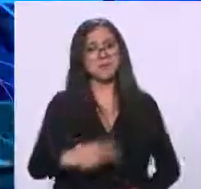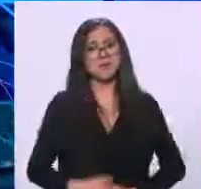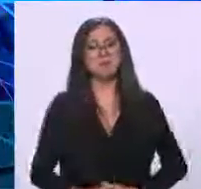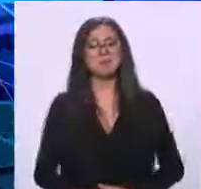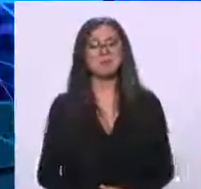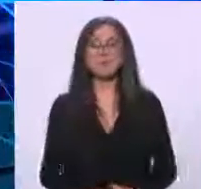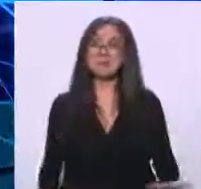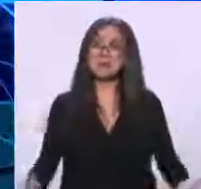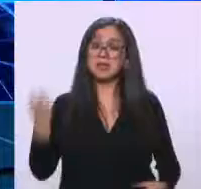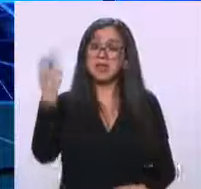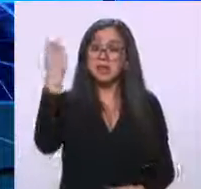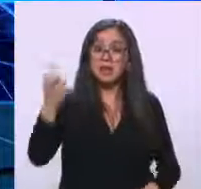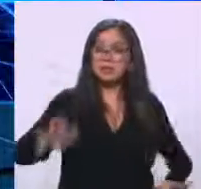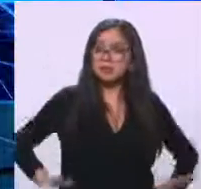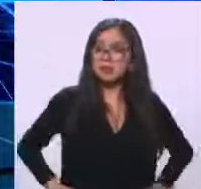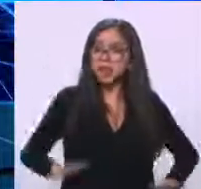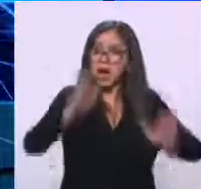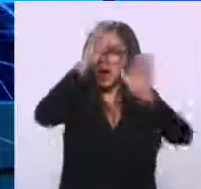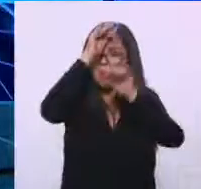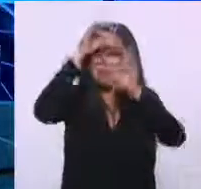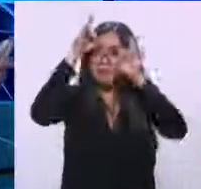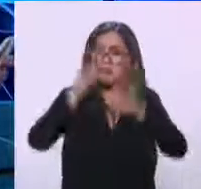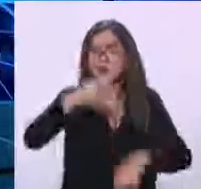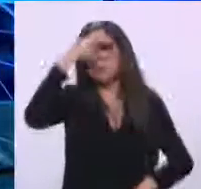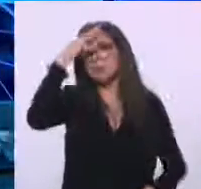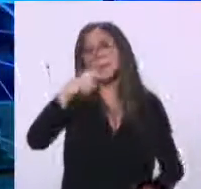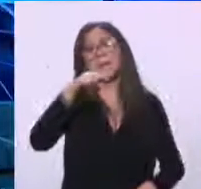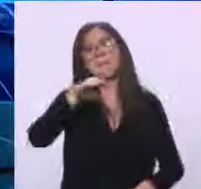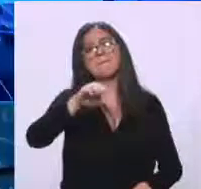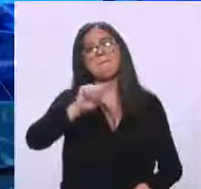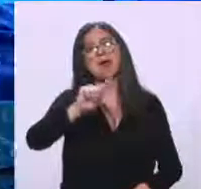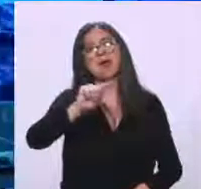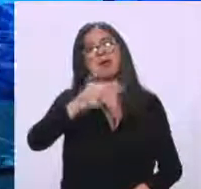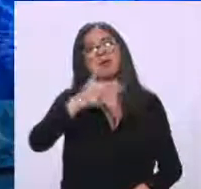pues mejor nos va a ir a todos. Marta Samarripa, qué gusto haberte